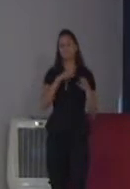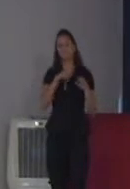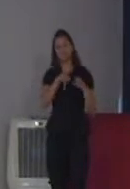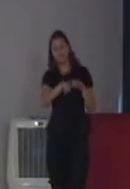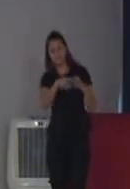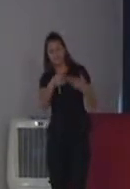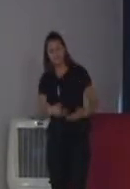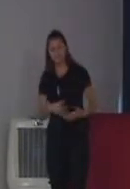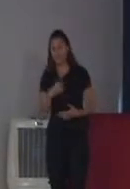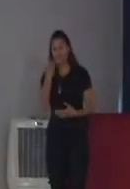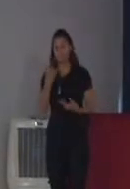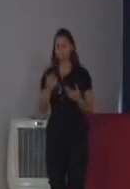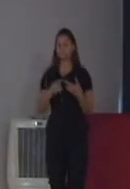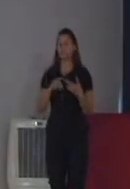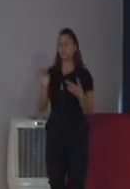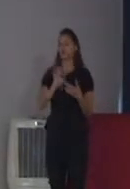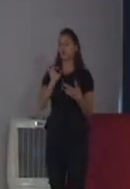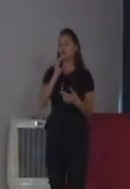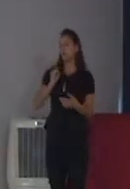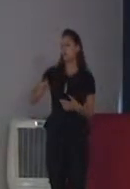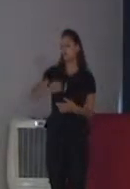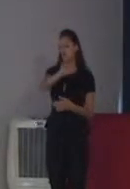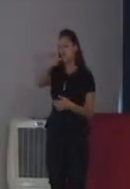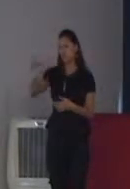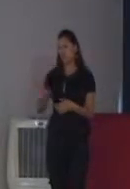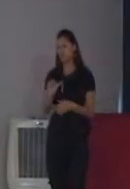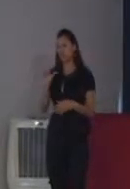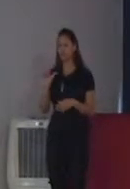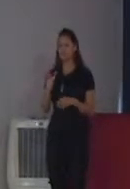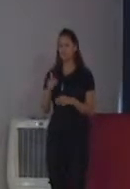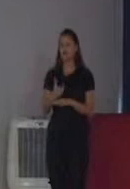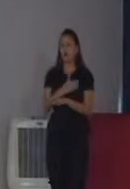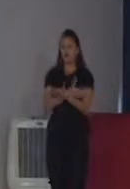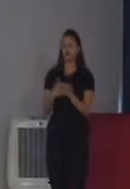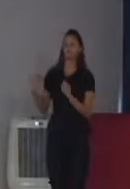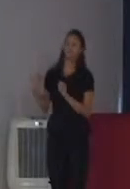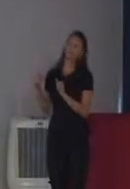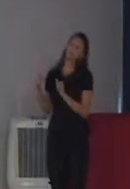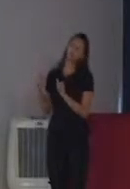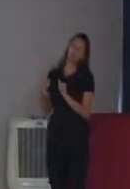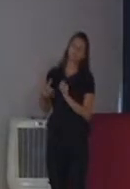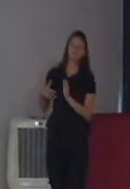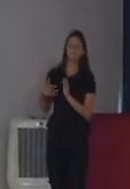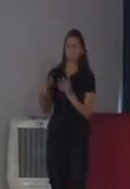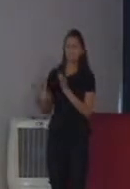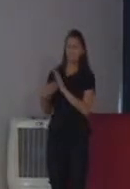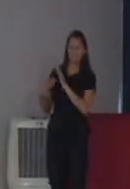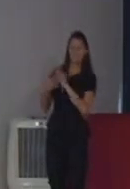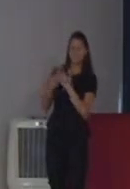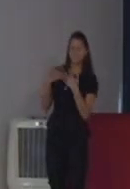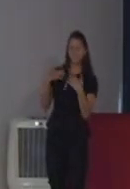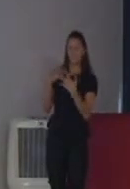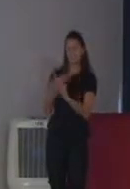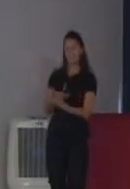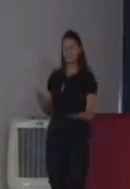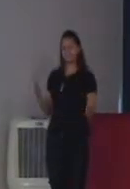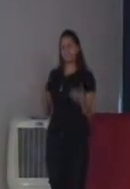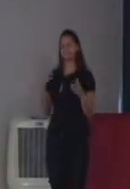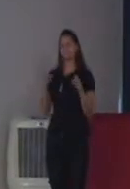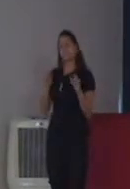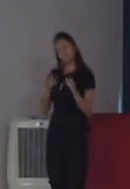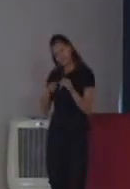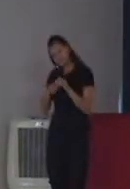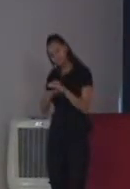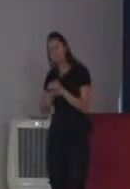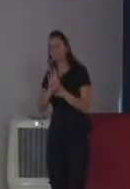con una discapacidad, o hombres y mujeres que habían sido perseguidos y vulnerados por la guerra, tenían que involucrarse